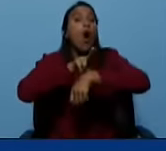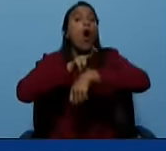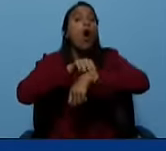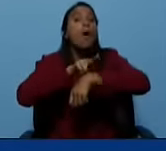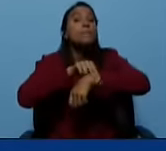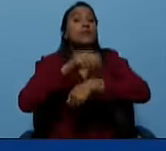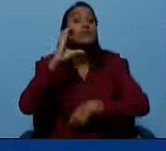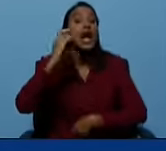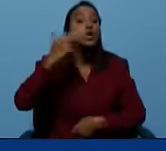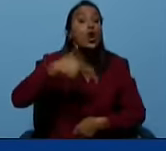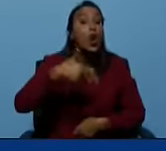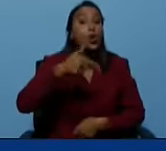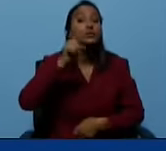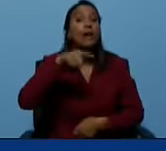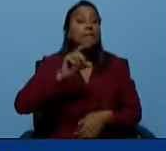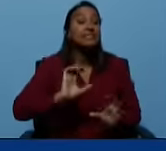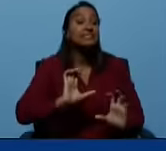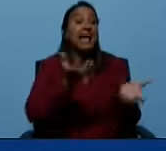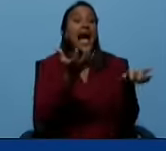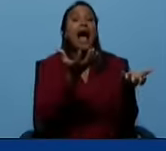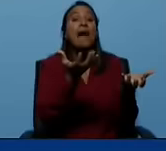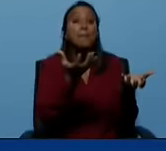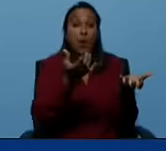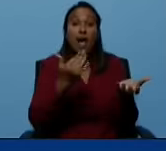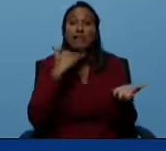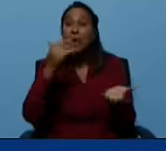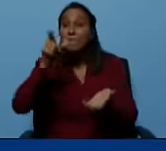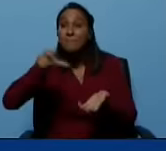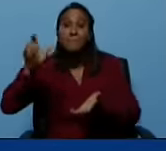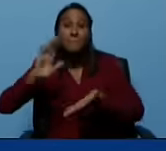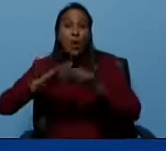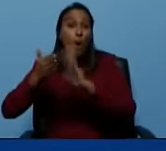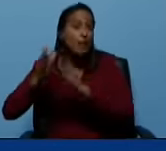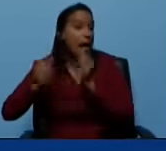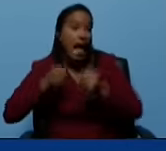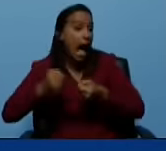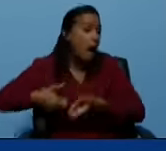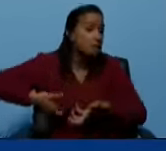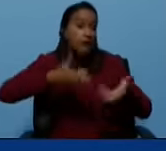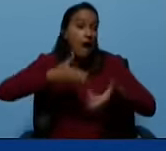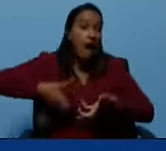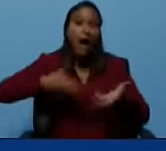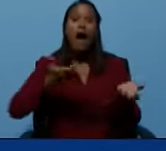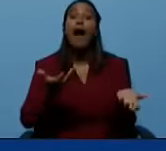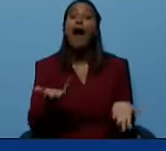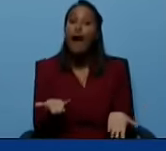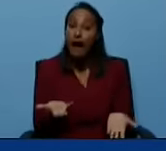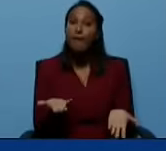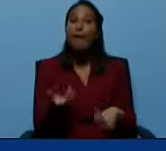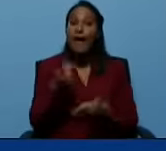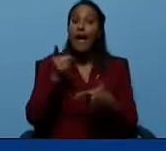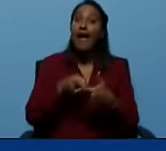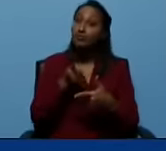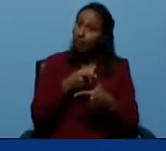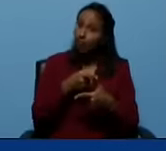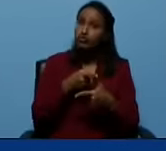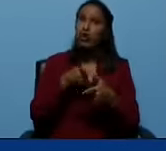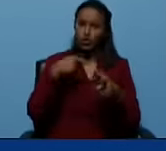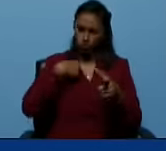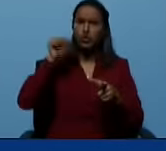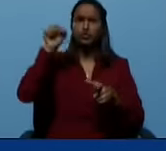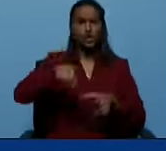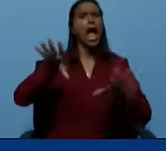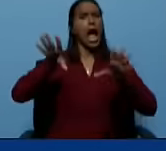comunidad. Una cosa muy distinta es protesta pacífica y manifestación, bienvenida siempre, y otra